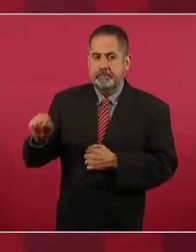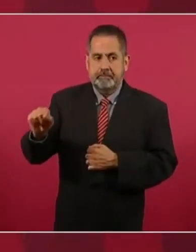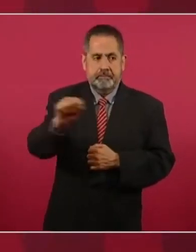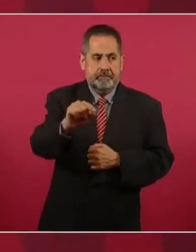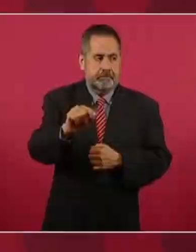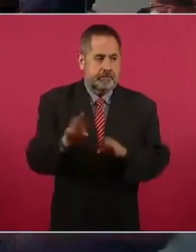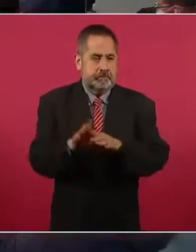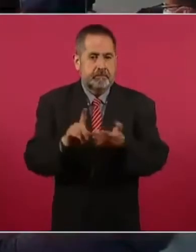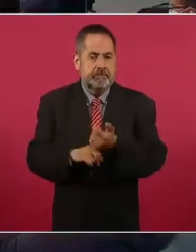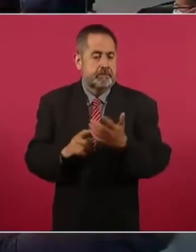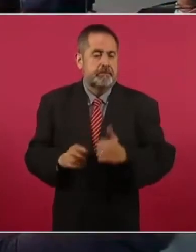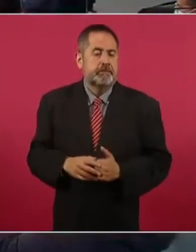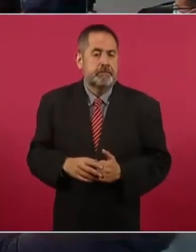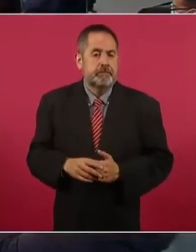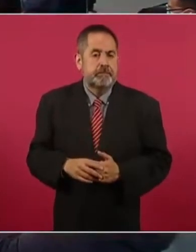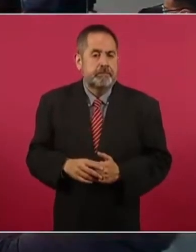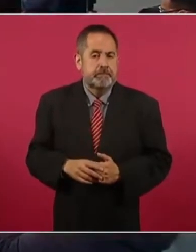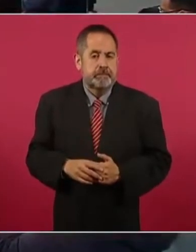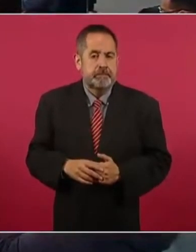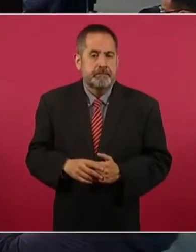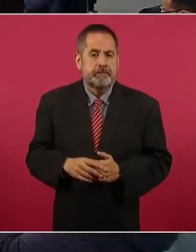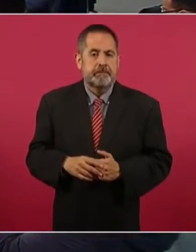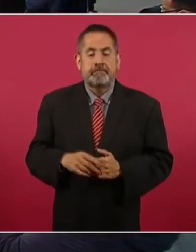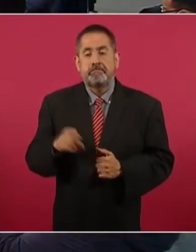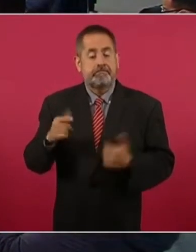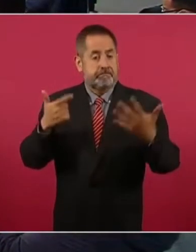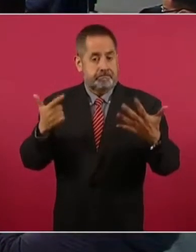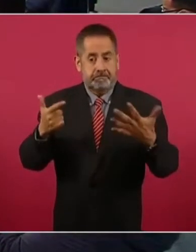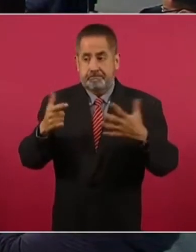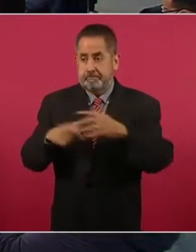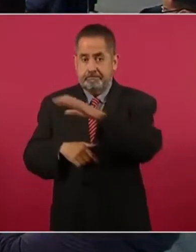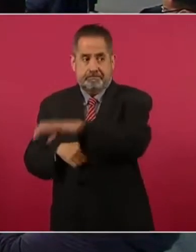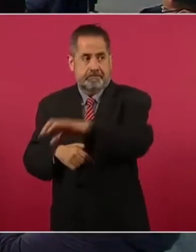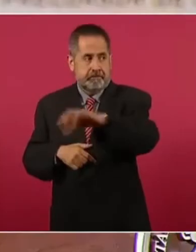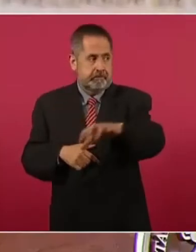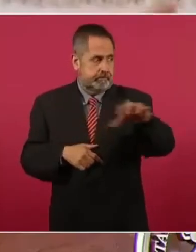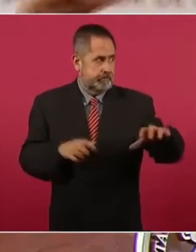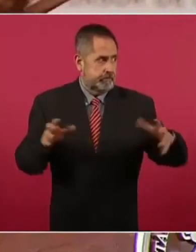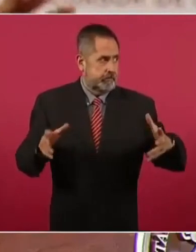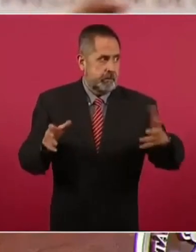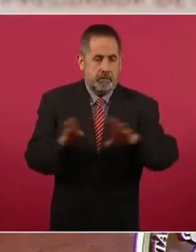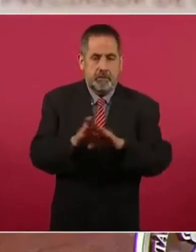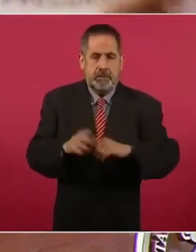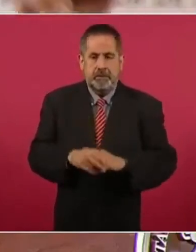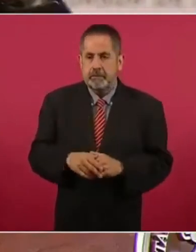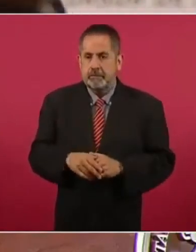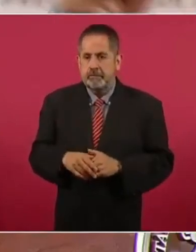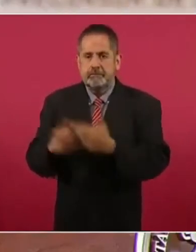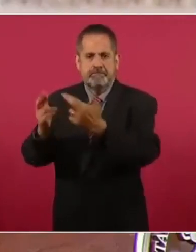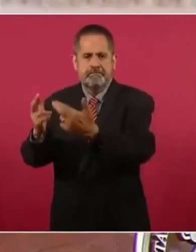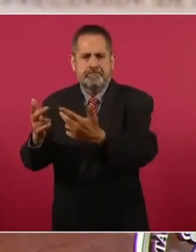Bueno, llegamos al gobierno de las 7 plantas, las 7 en ruinas,